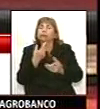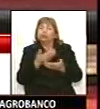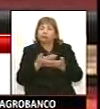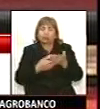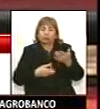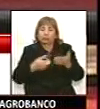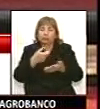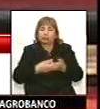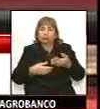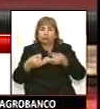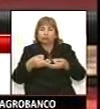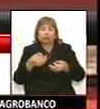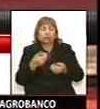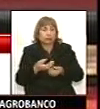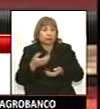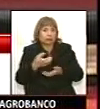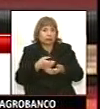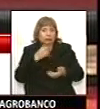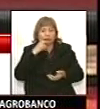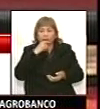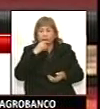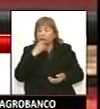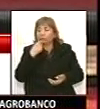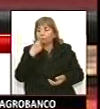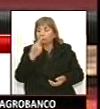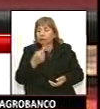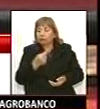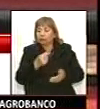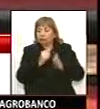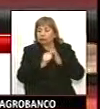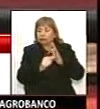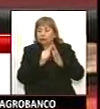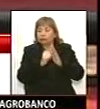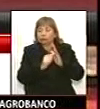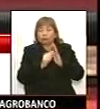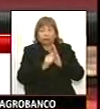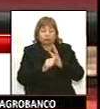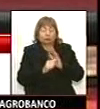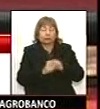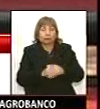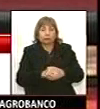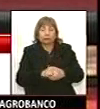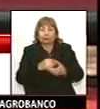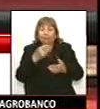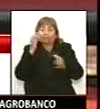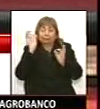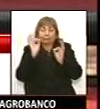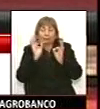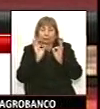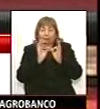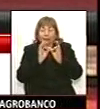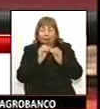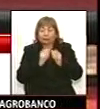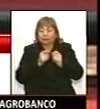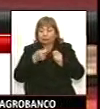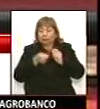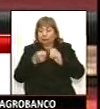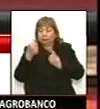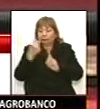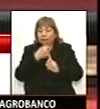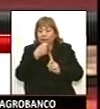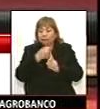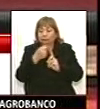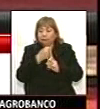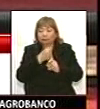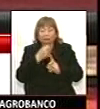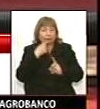presupuesto la reducción de la violencia contra la mujer. Eso dice este artículo y esta precisión al respecto de la lucha contra la violencia,